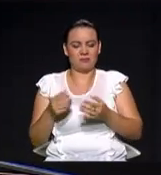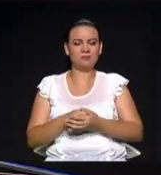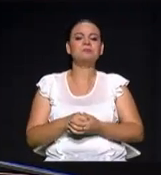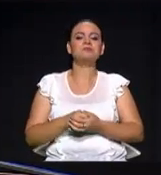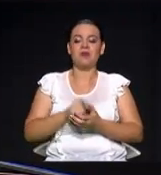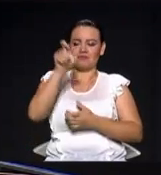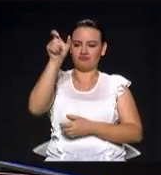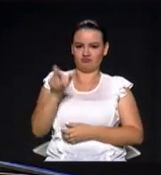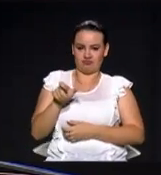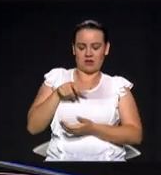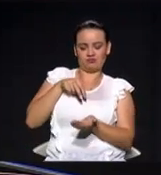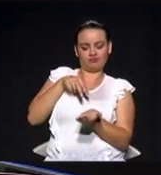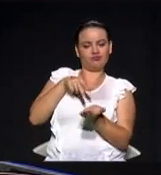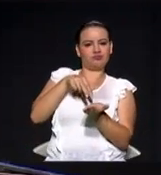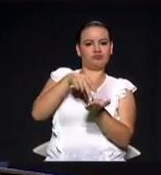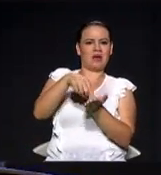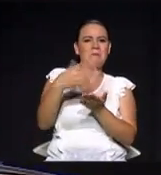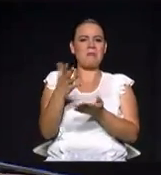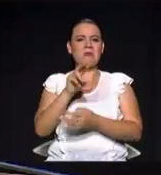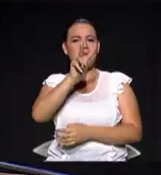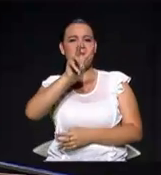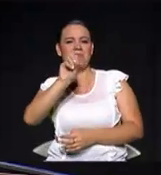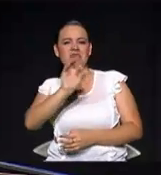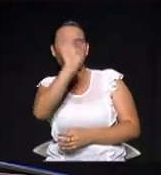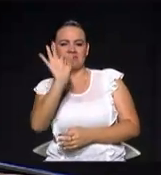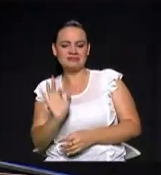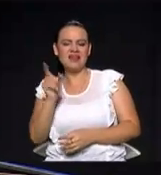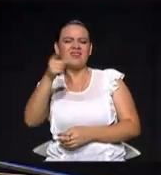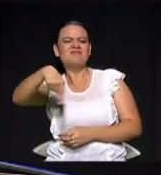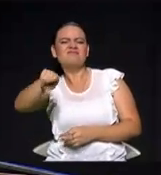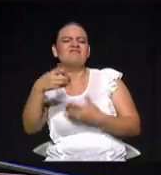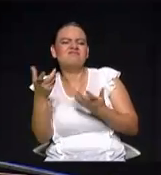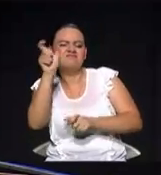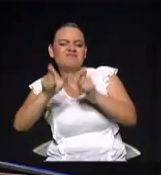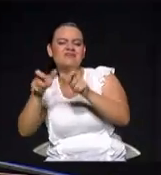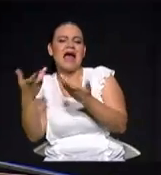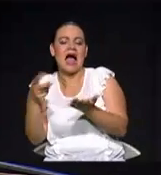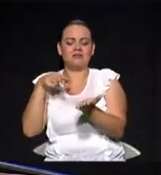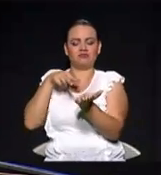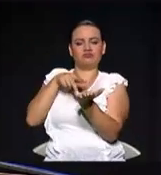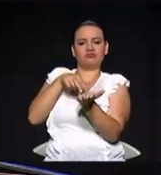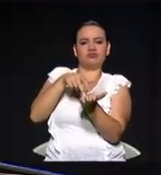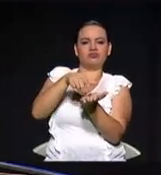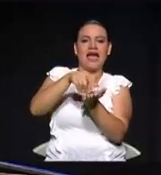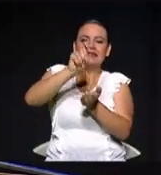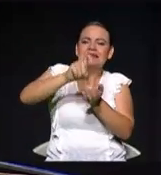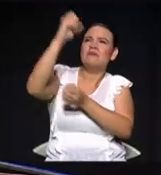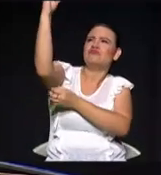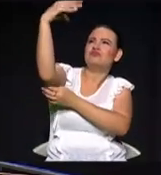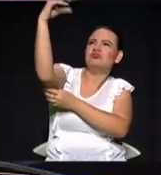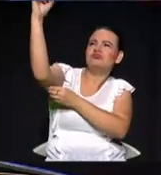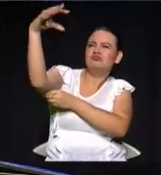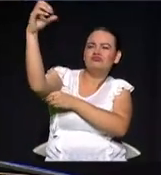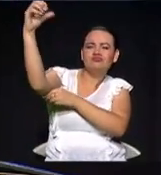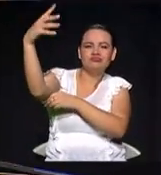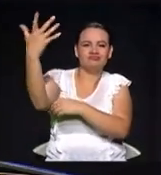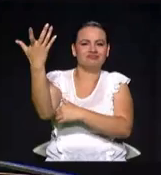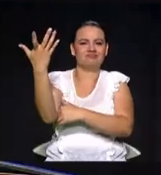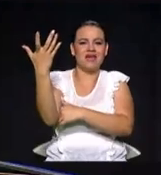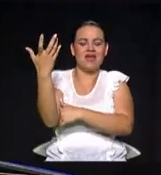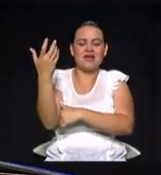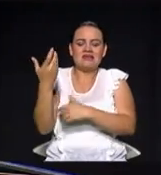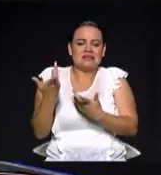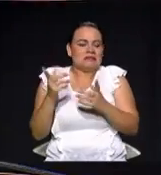ante medellín se después a caminando redes camineras amplias seguras iluminadas conectando las comunas más vulnerables con el sistema